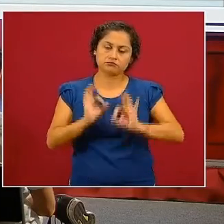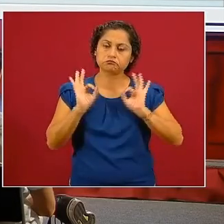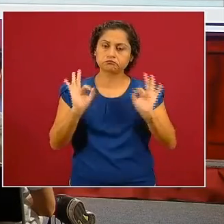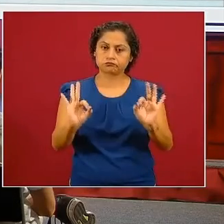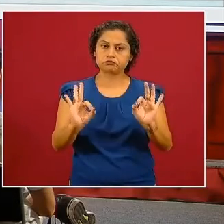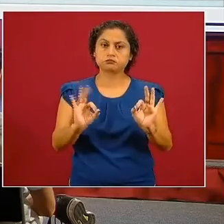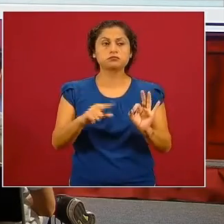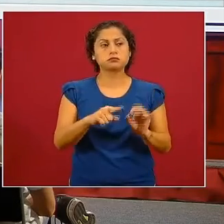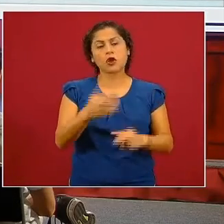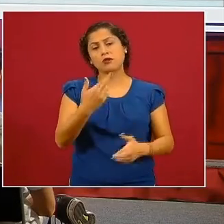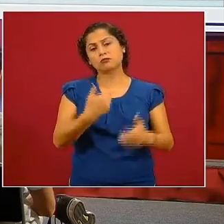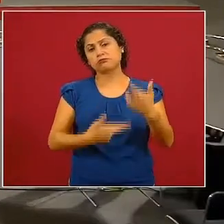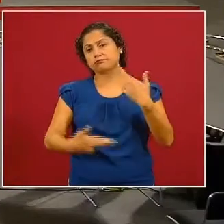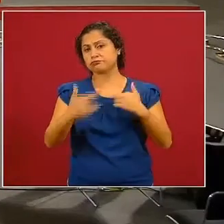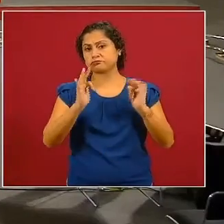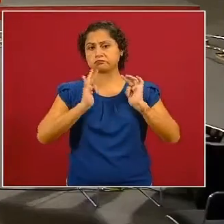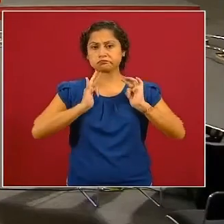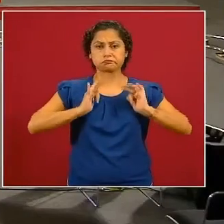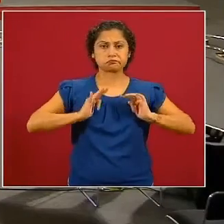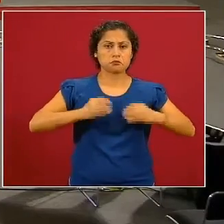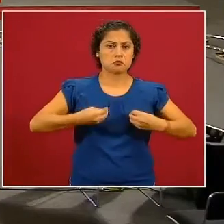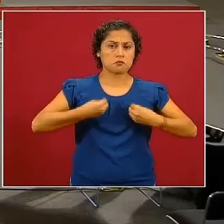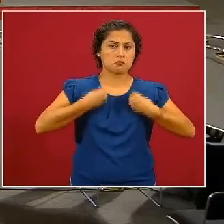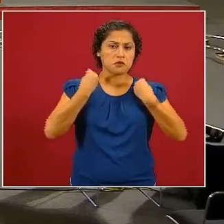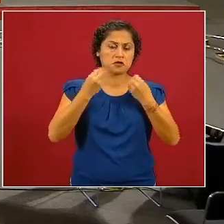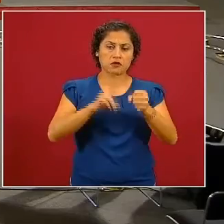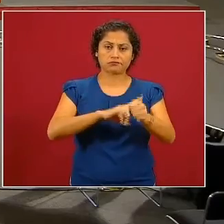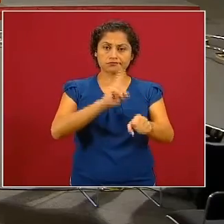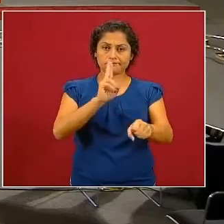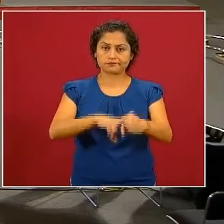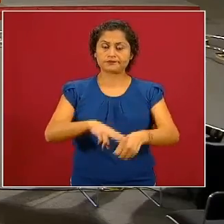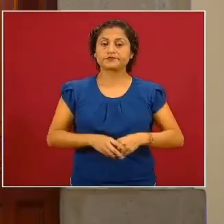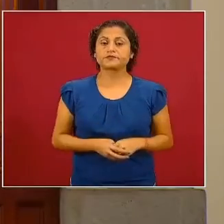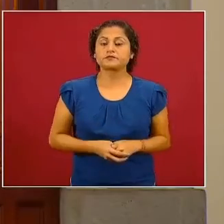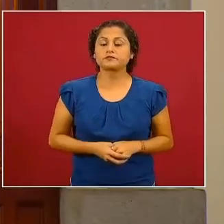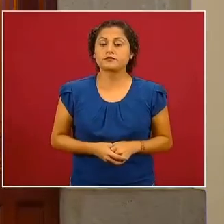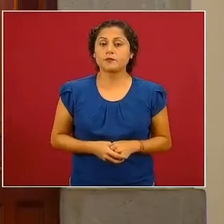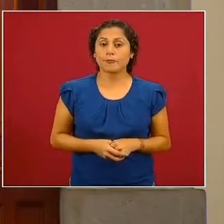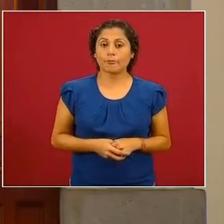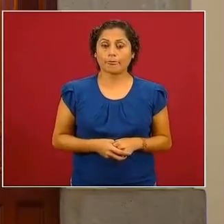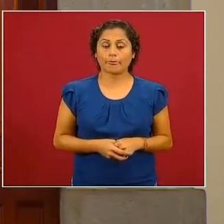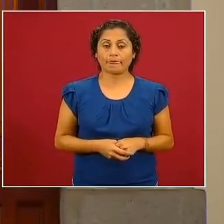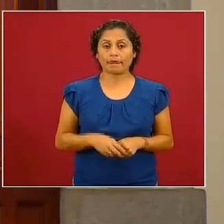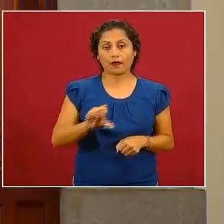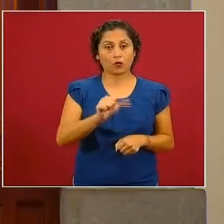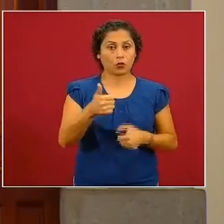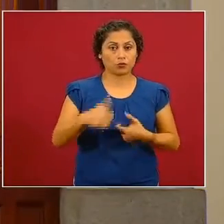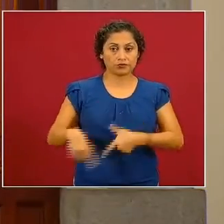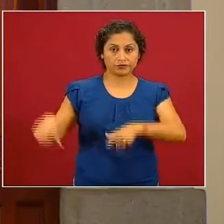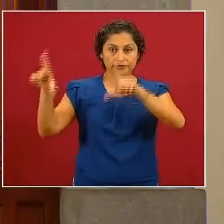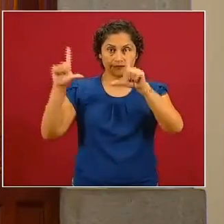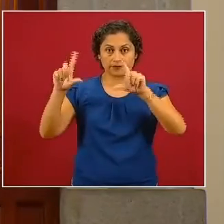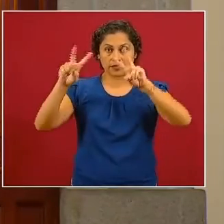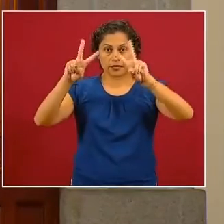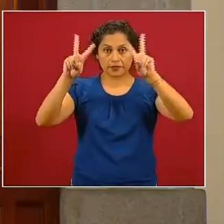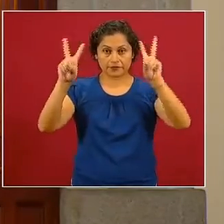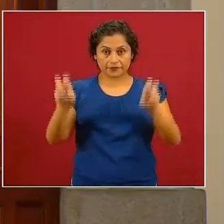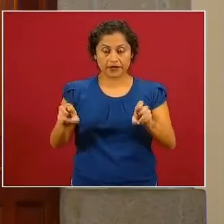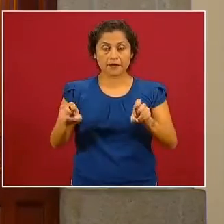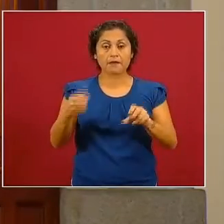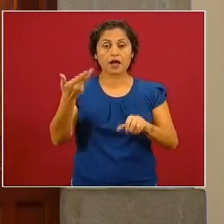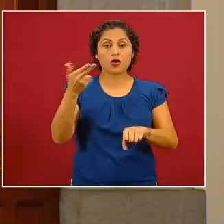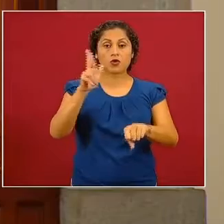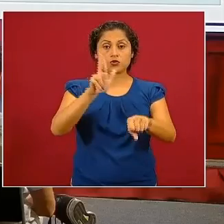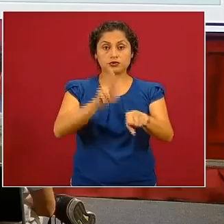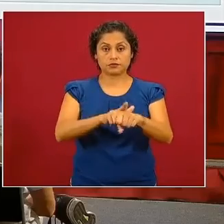han podido volver a su vida regular. Veamos la siguiente diapositiva. La ocupación